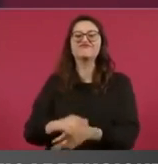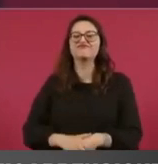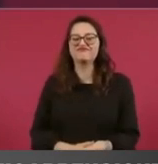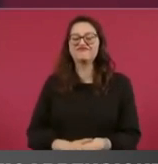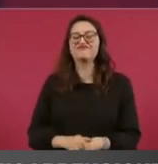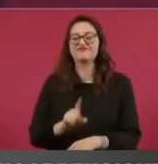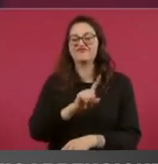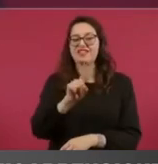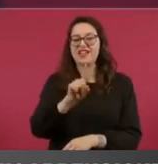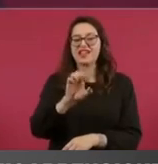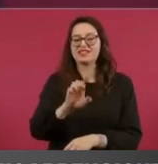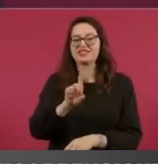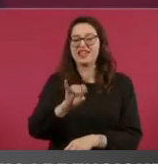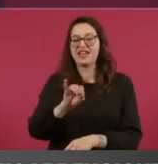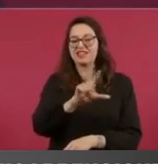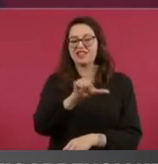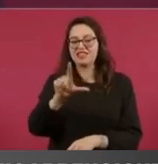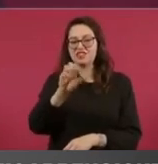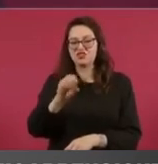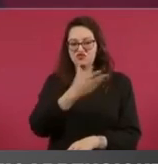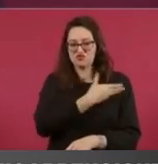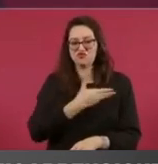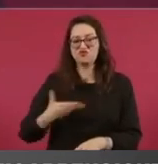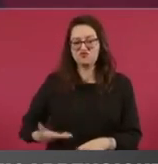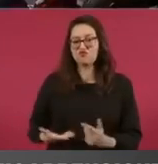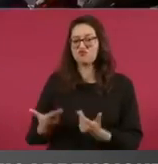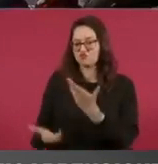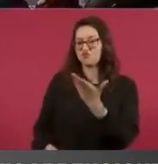en el 97.